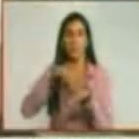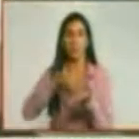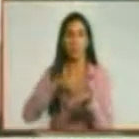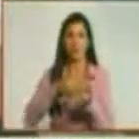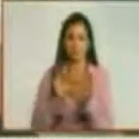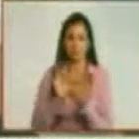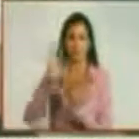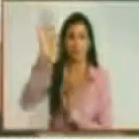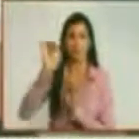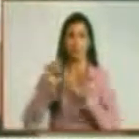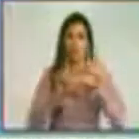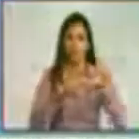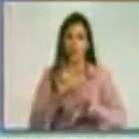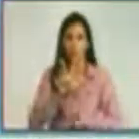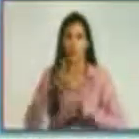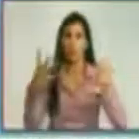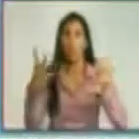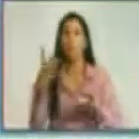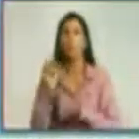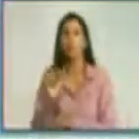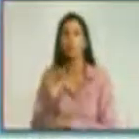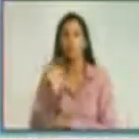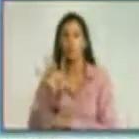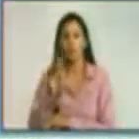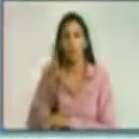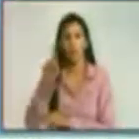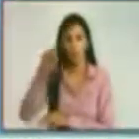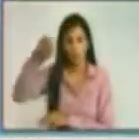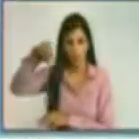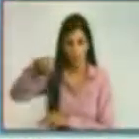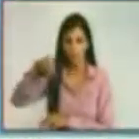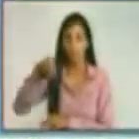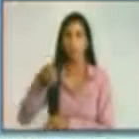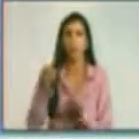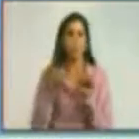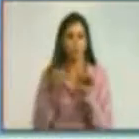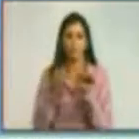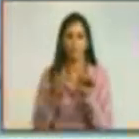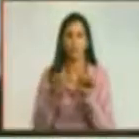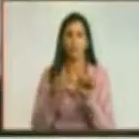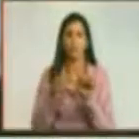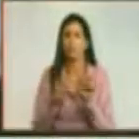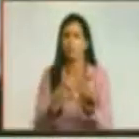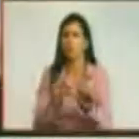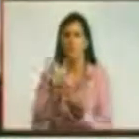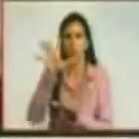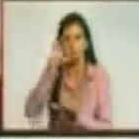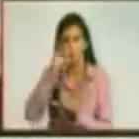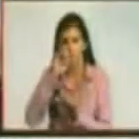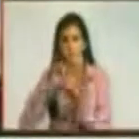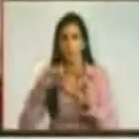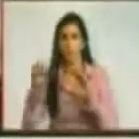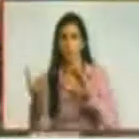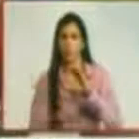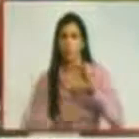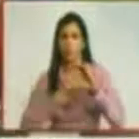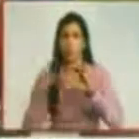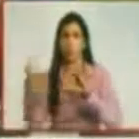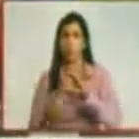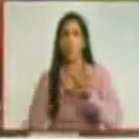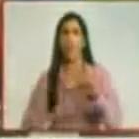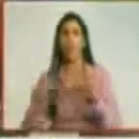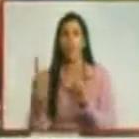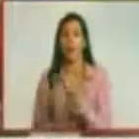una altura de 639.5 kilómetros, posición que mantendrá por 5 años en la órbita terrestre. De